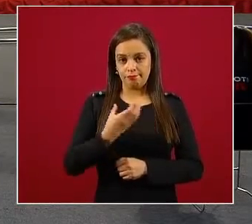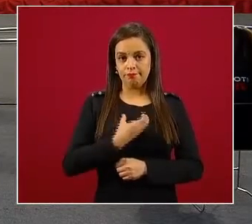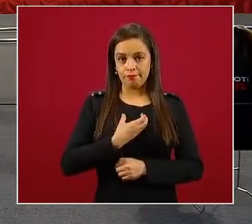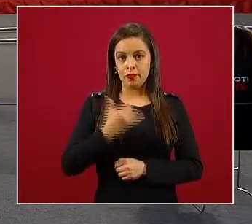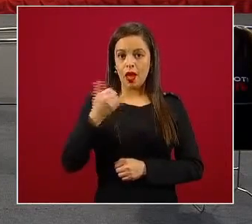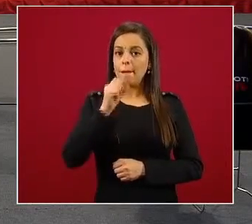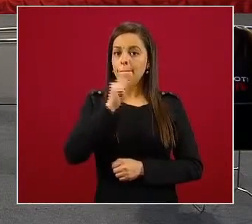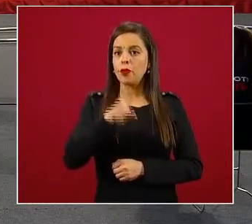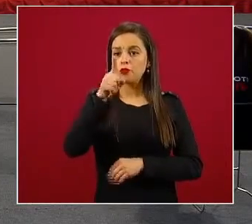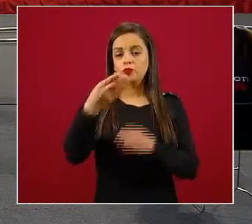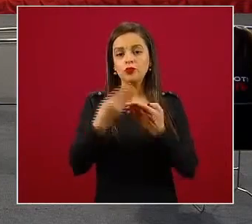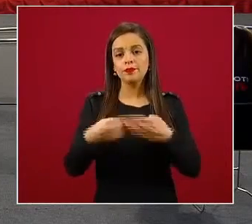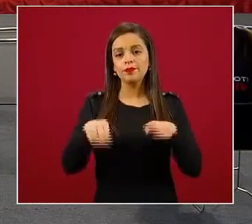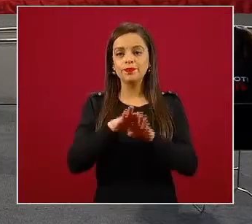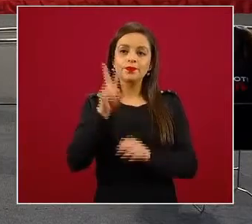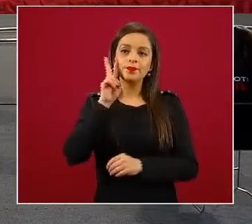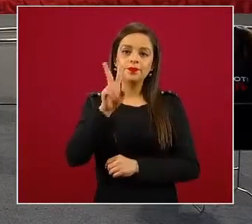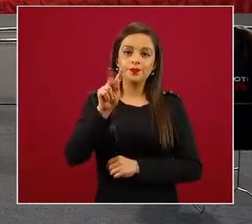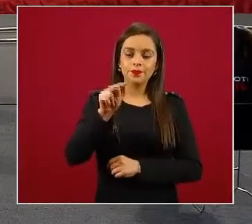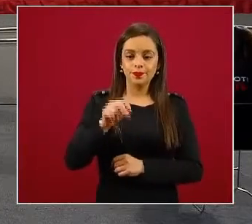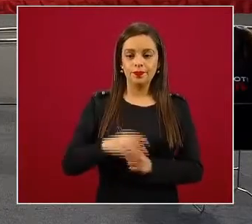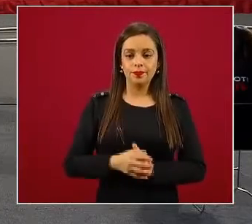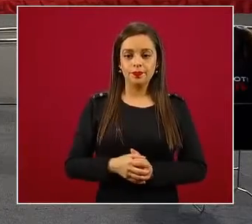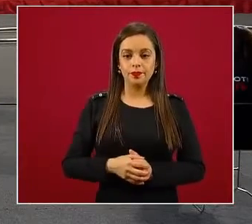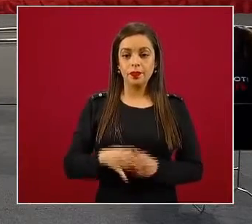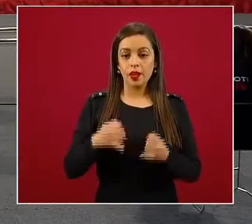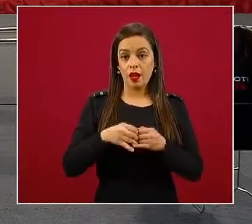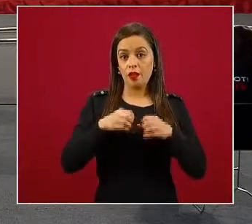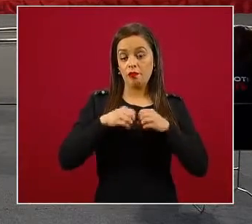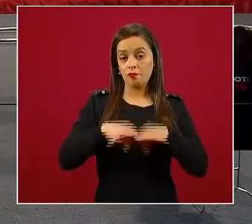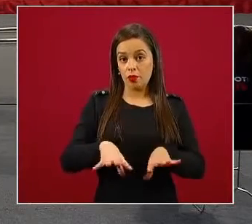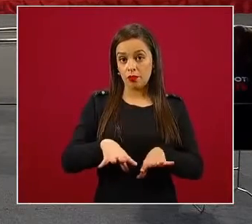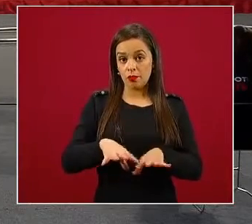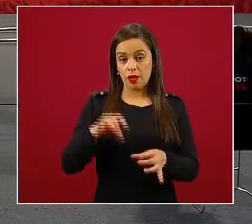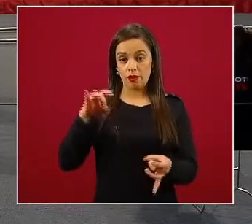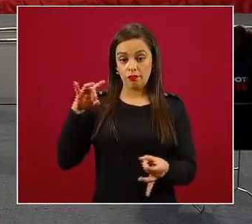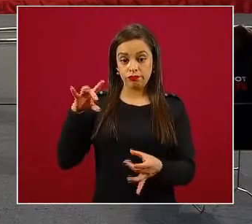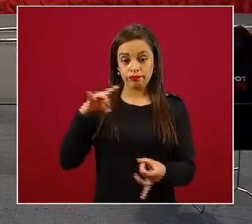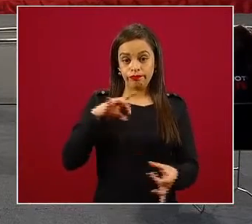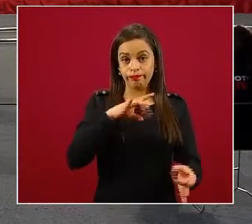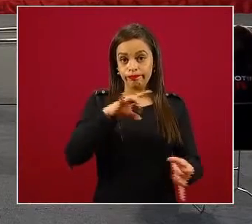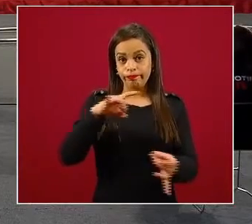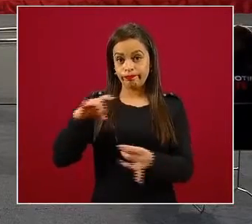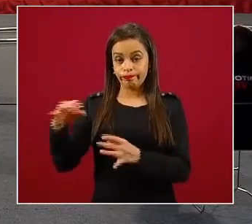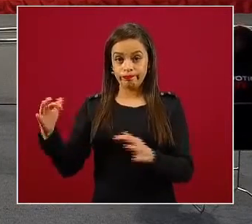ocasión, el informe de movilidad tiene un cambio de perspectiva.